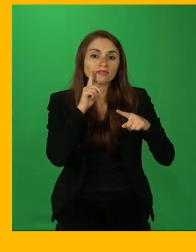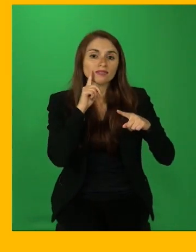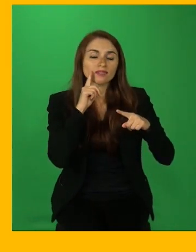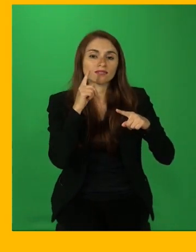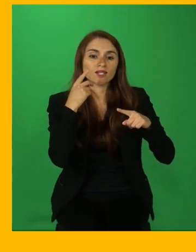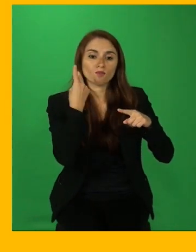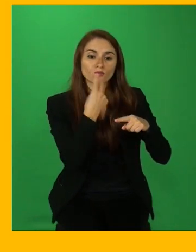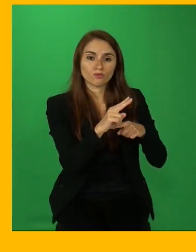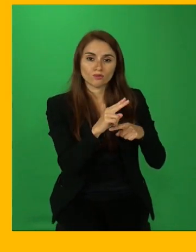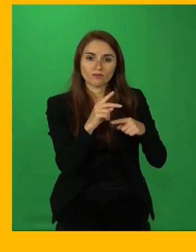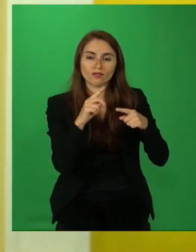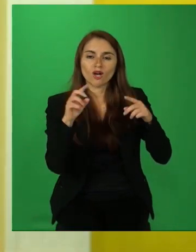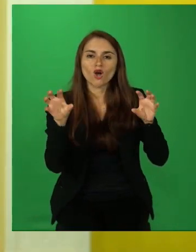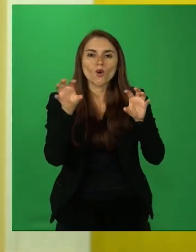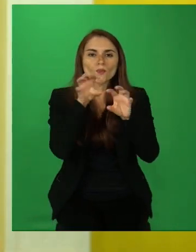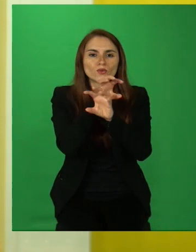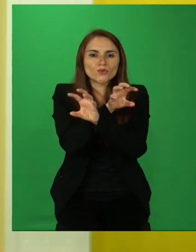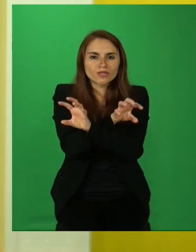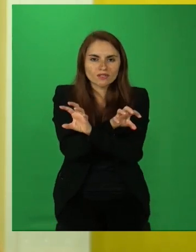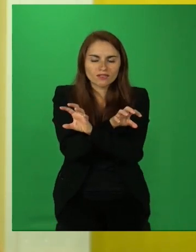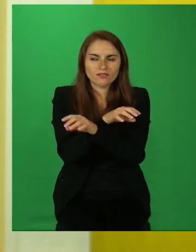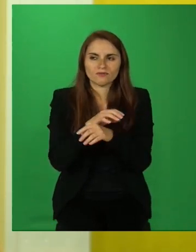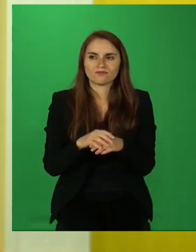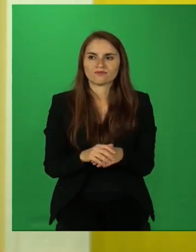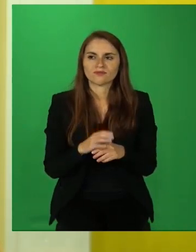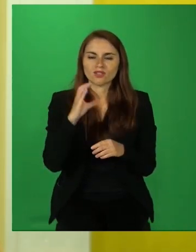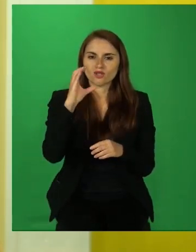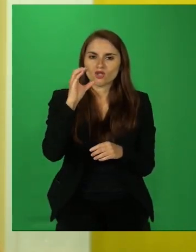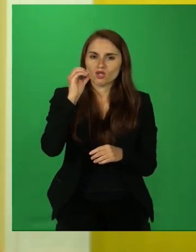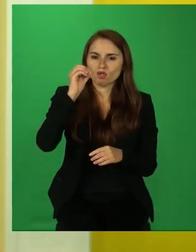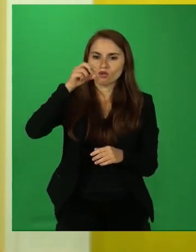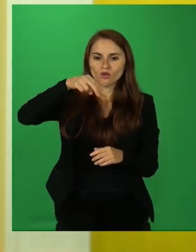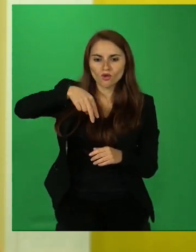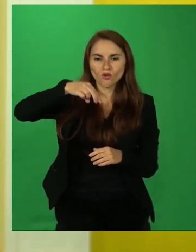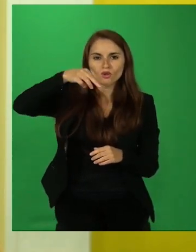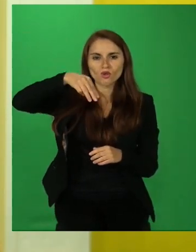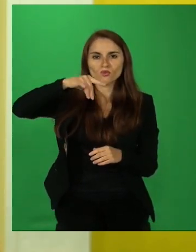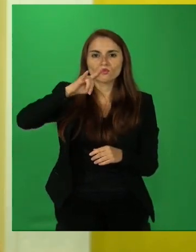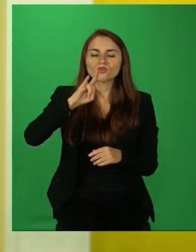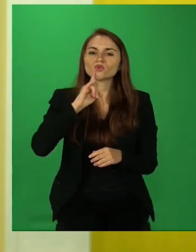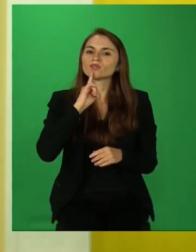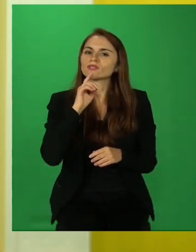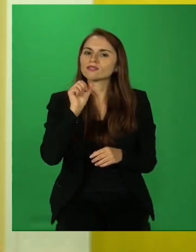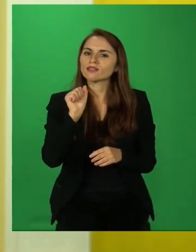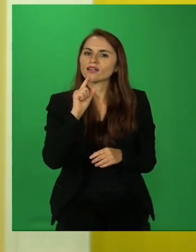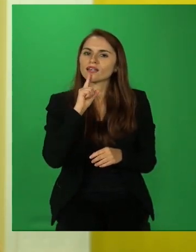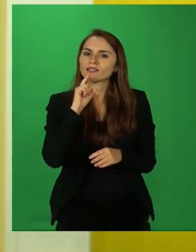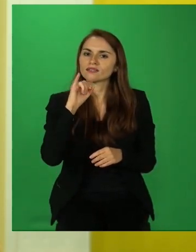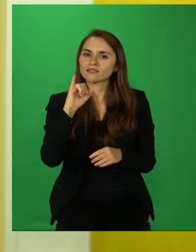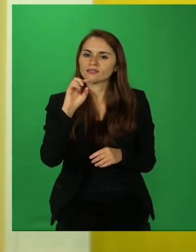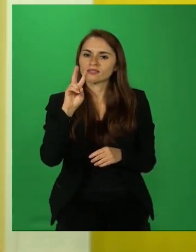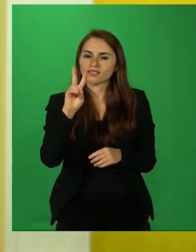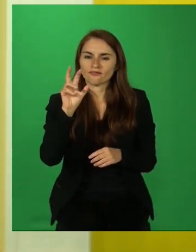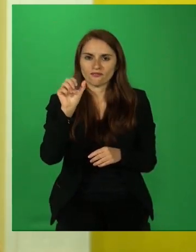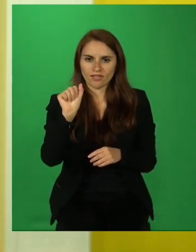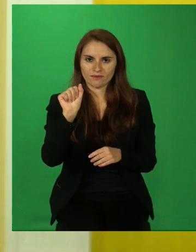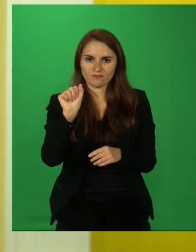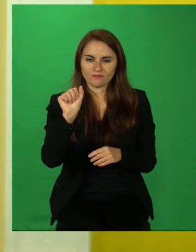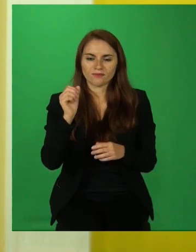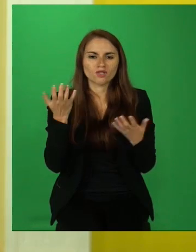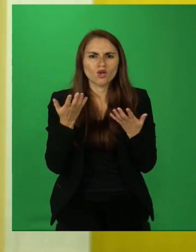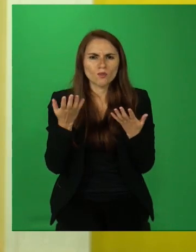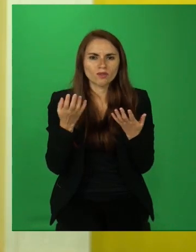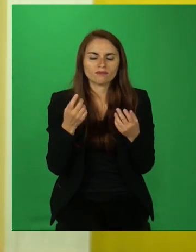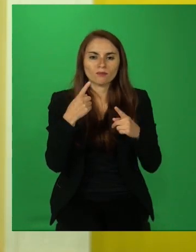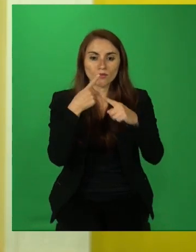propiedad conmutativa quienes es su profesora eso significa que el orden de los factores es decir los